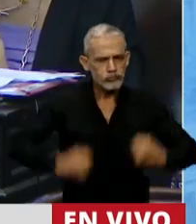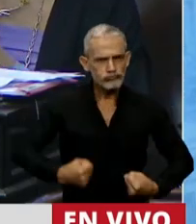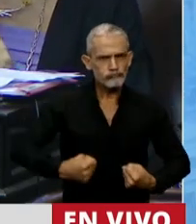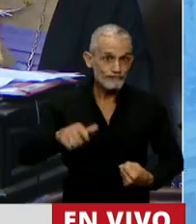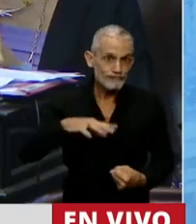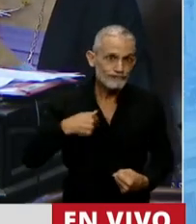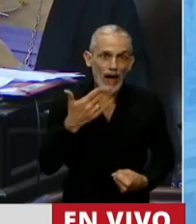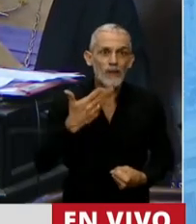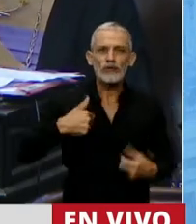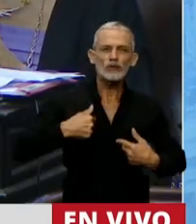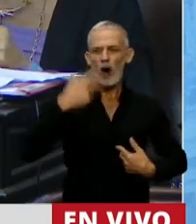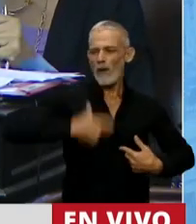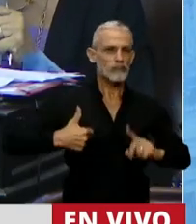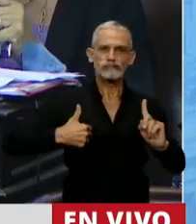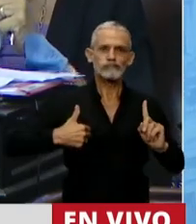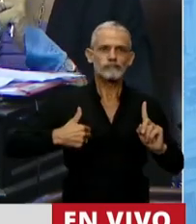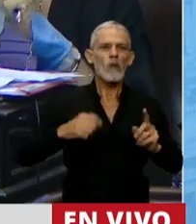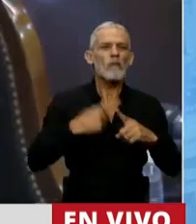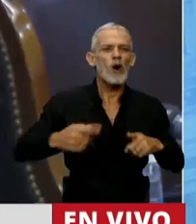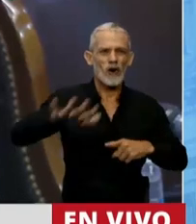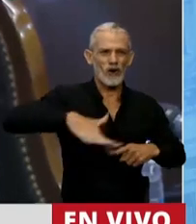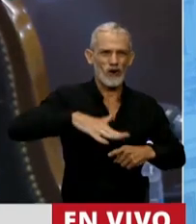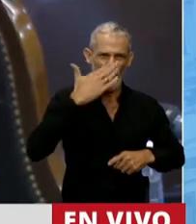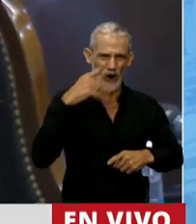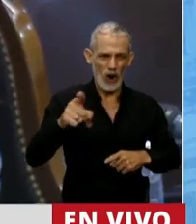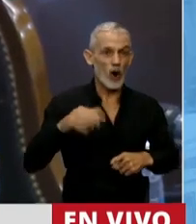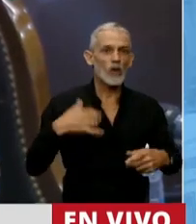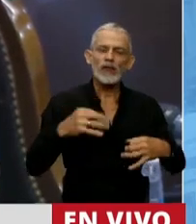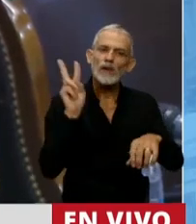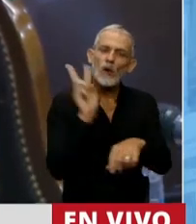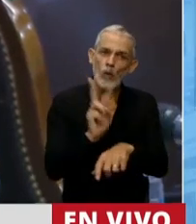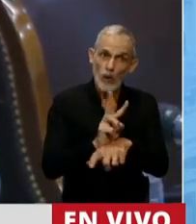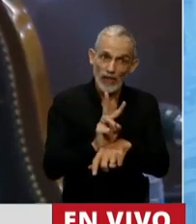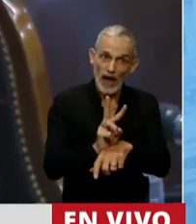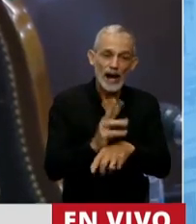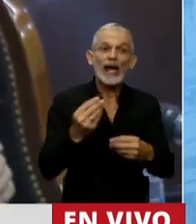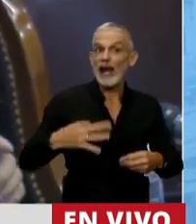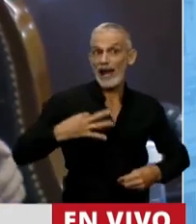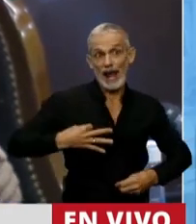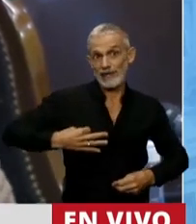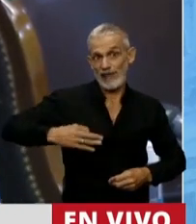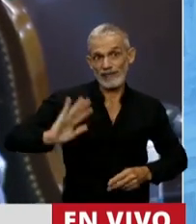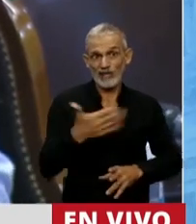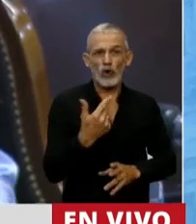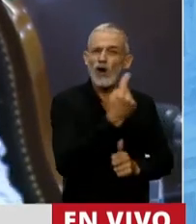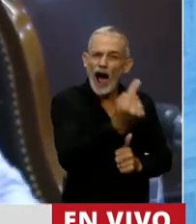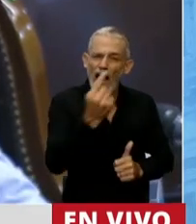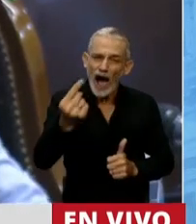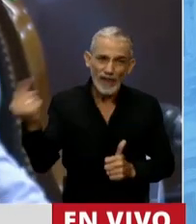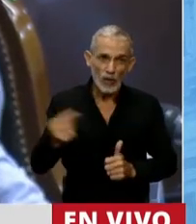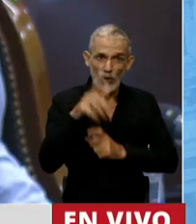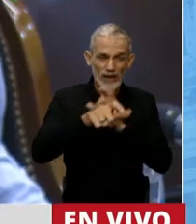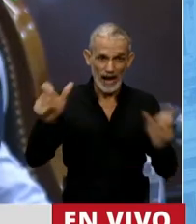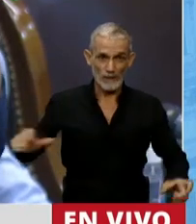de estar hablando en nombre de cada uno de ellos cuando digo que debemos proteger ampliamente la vida de todos y de cada uno de los